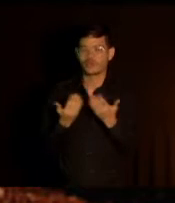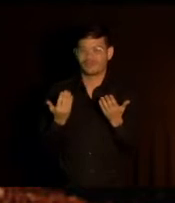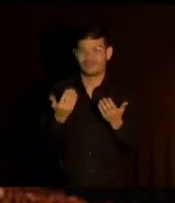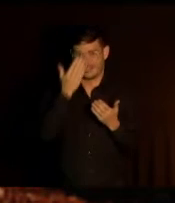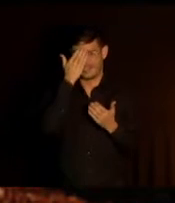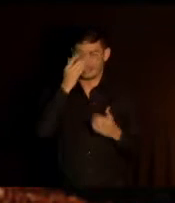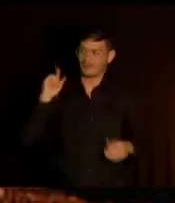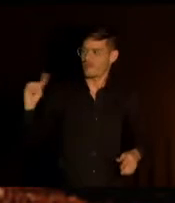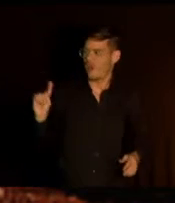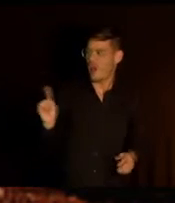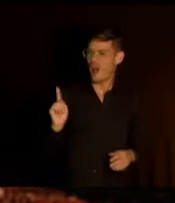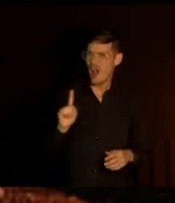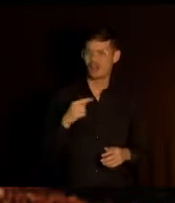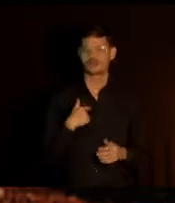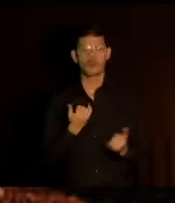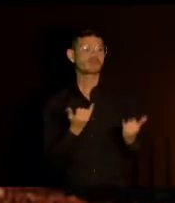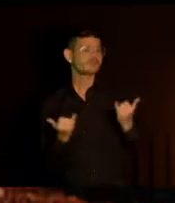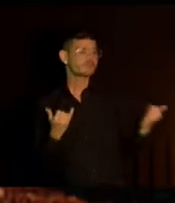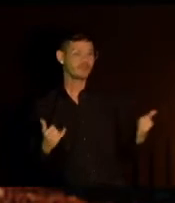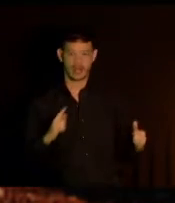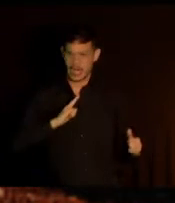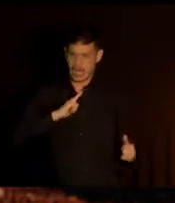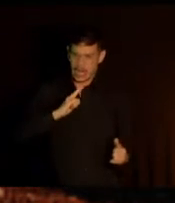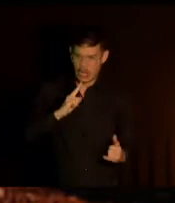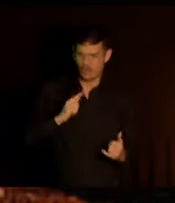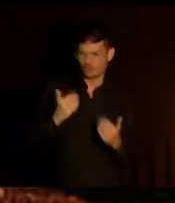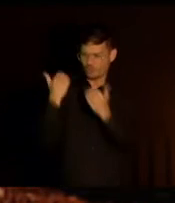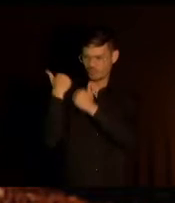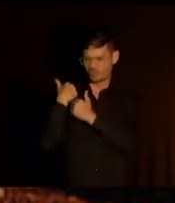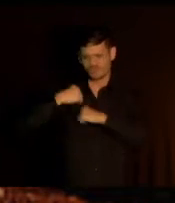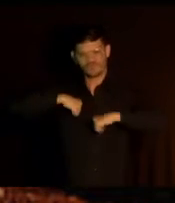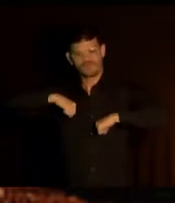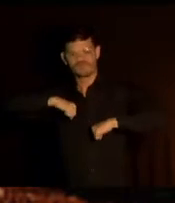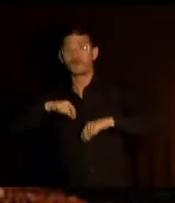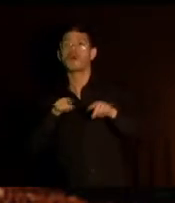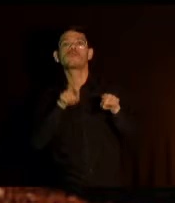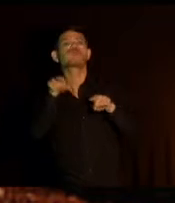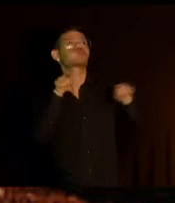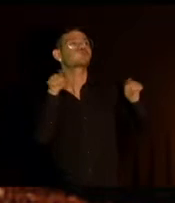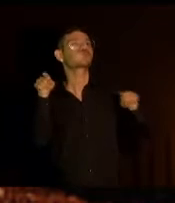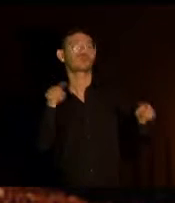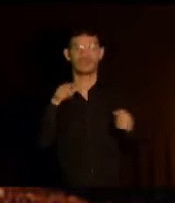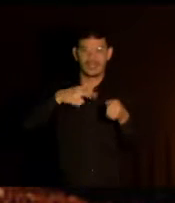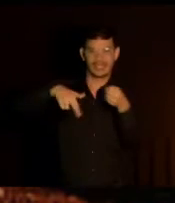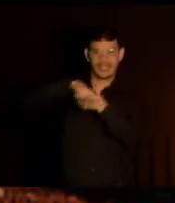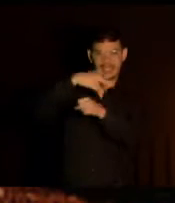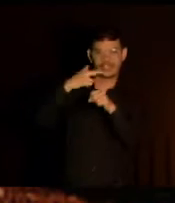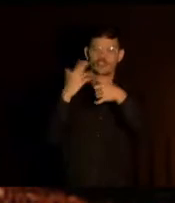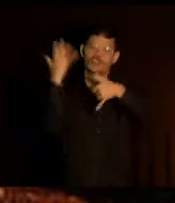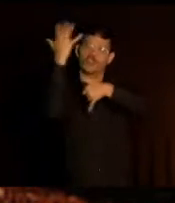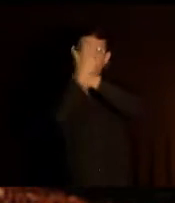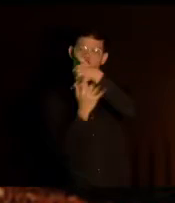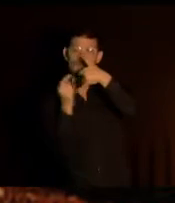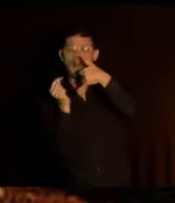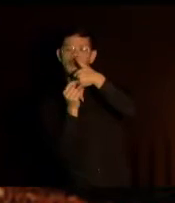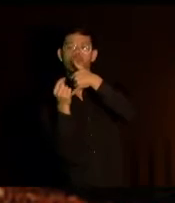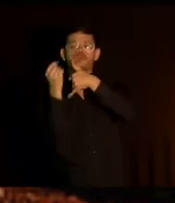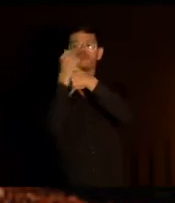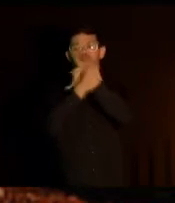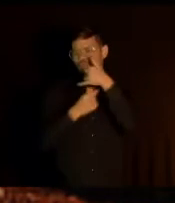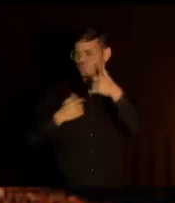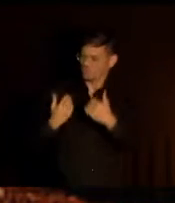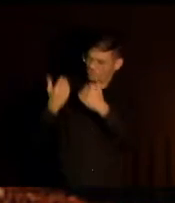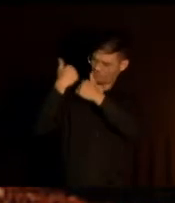vienen líderes trabajando desde las regiones de manera silenciosa y que se encuentran preparados para asumir este reto, para